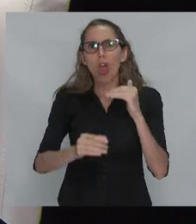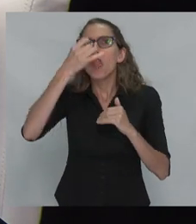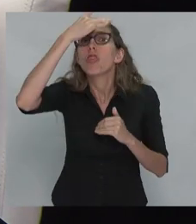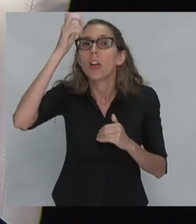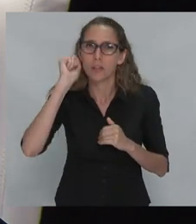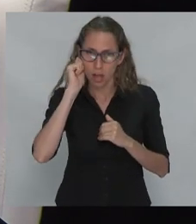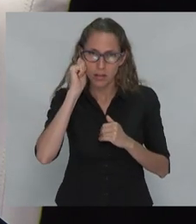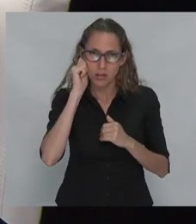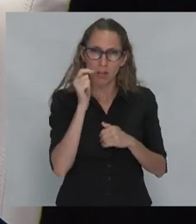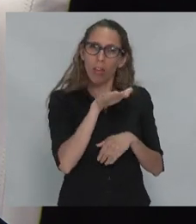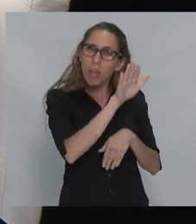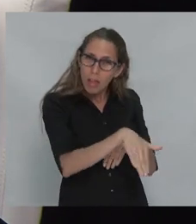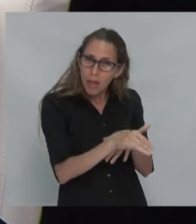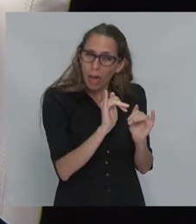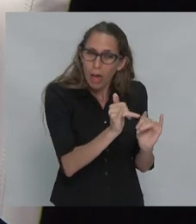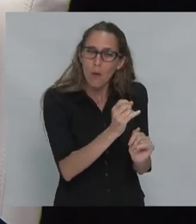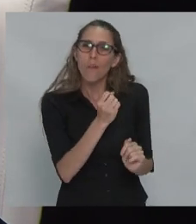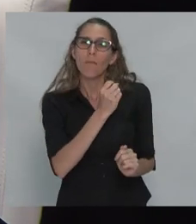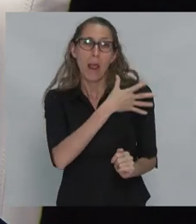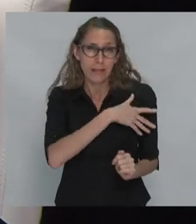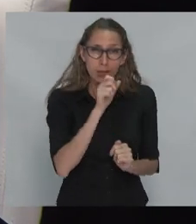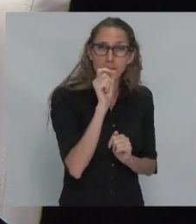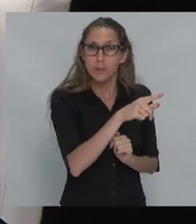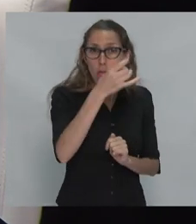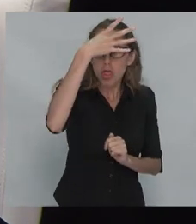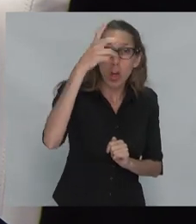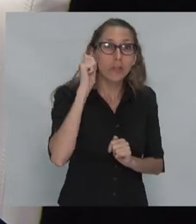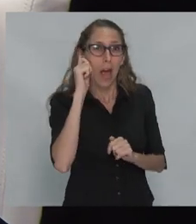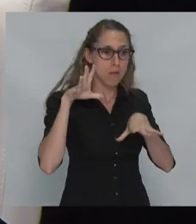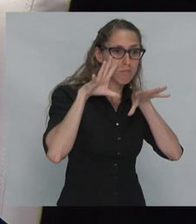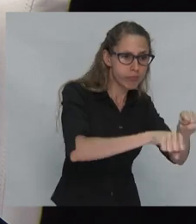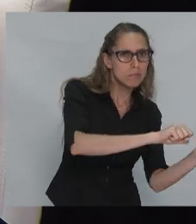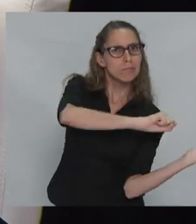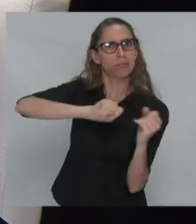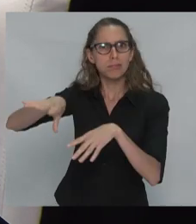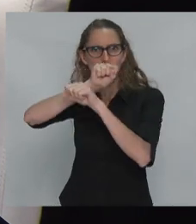palestino de 12 años puede ser encarcelado,